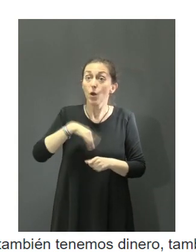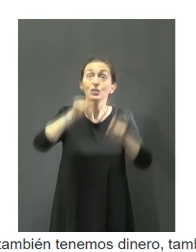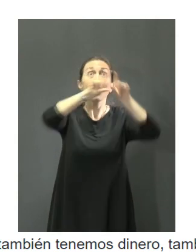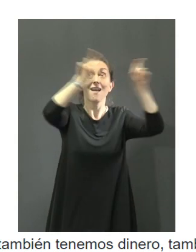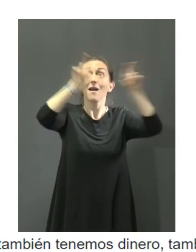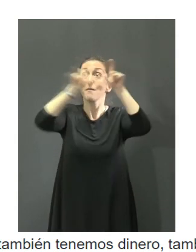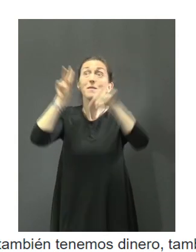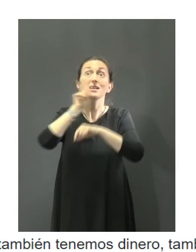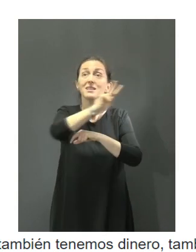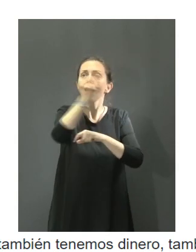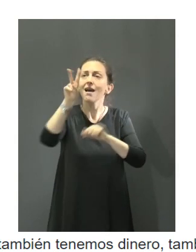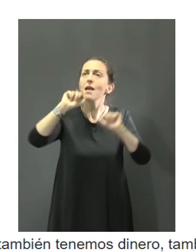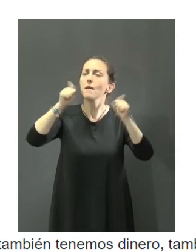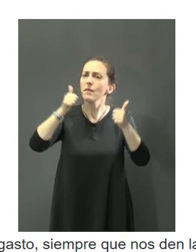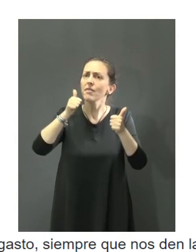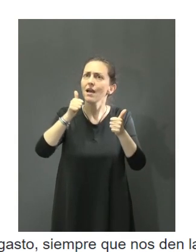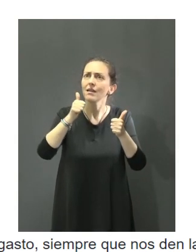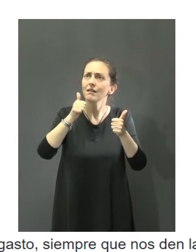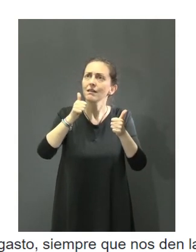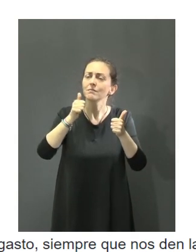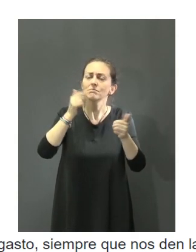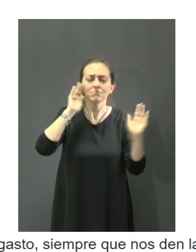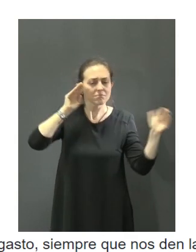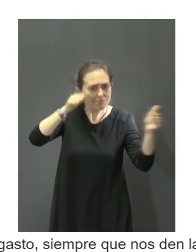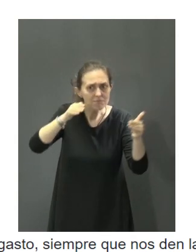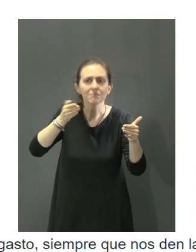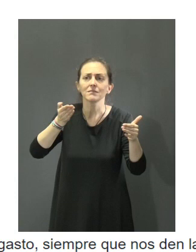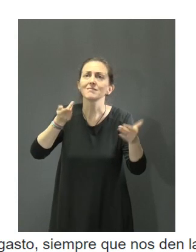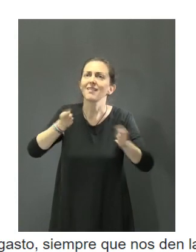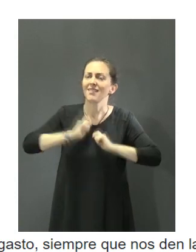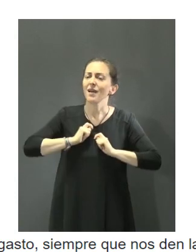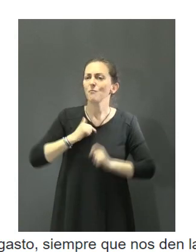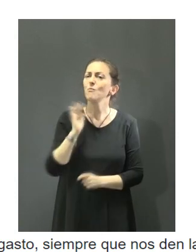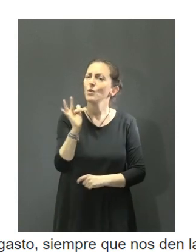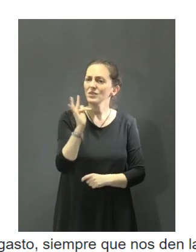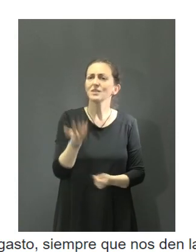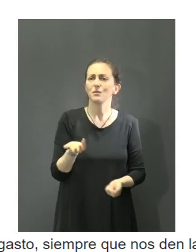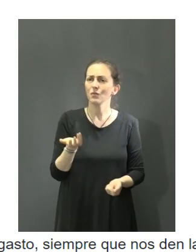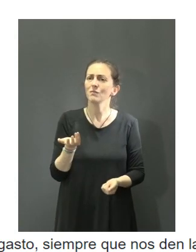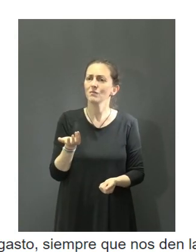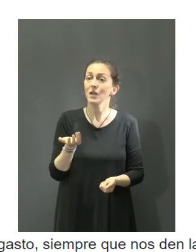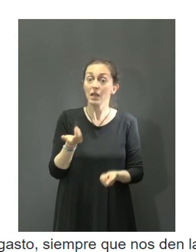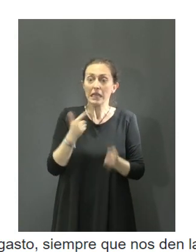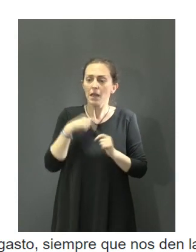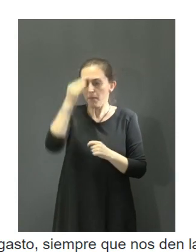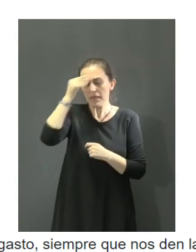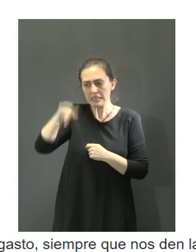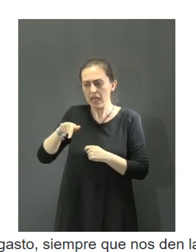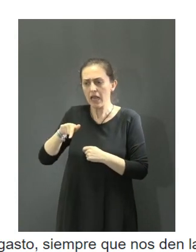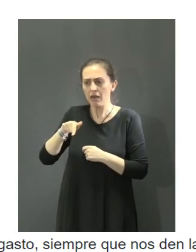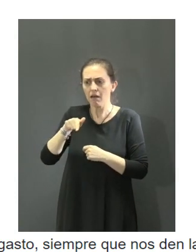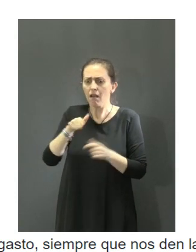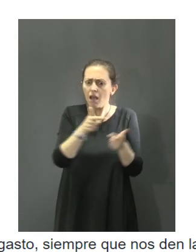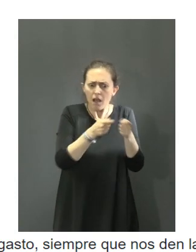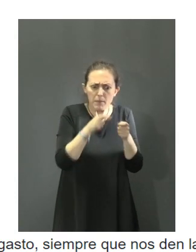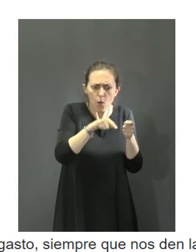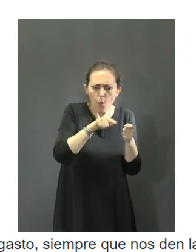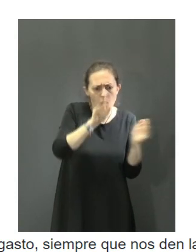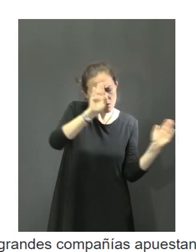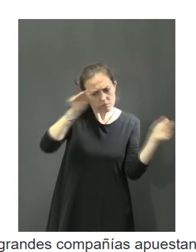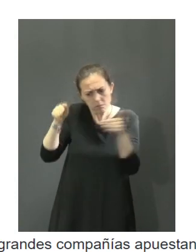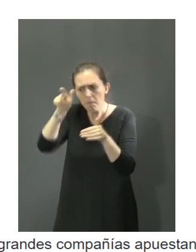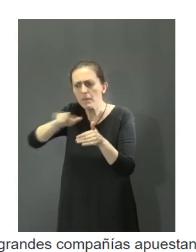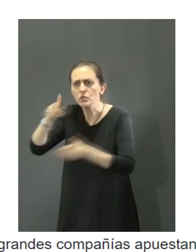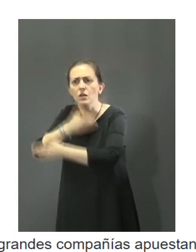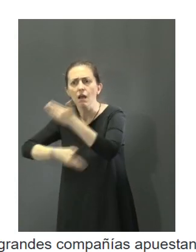compañías apuestan por eso siempre es positivo y siempre es gratificante. Ver cómo cuentan con nosotros también para evaluar ese tipo